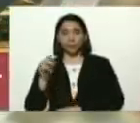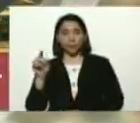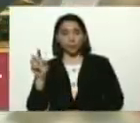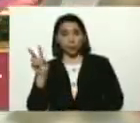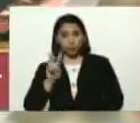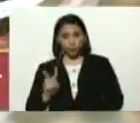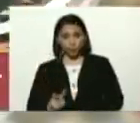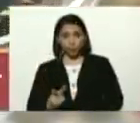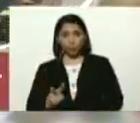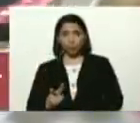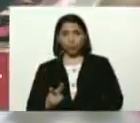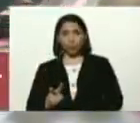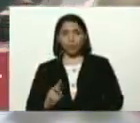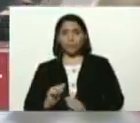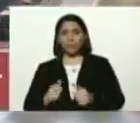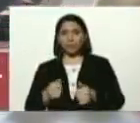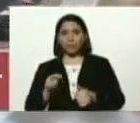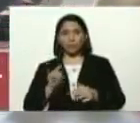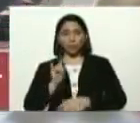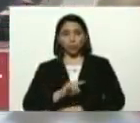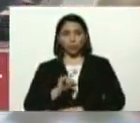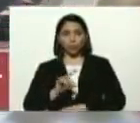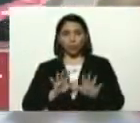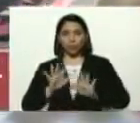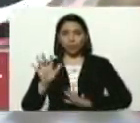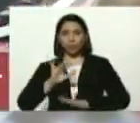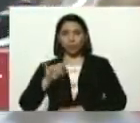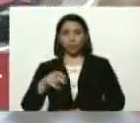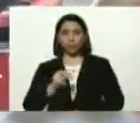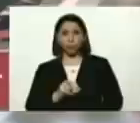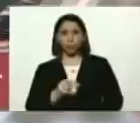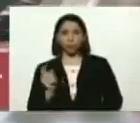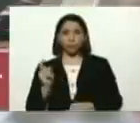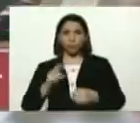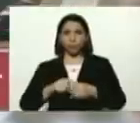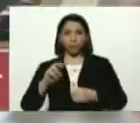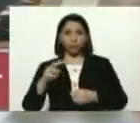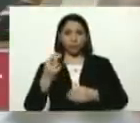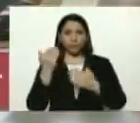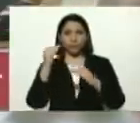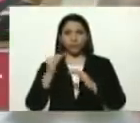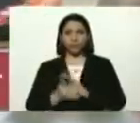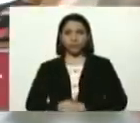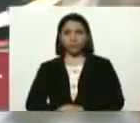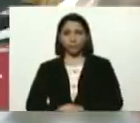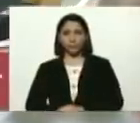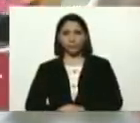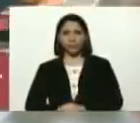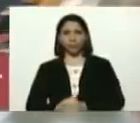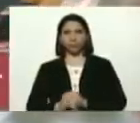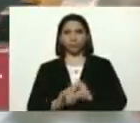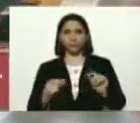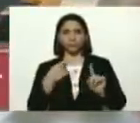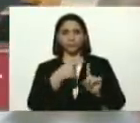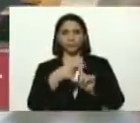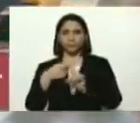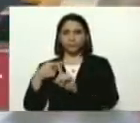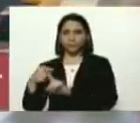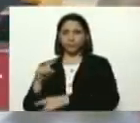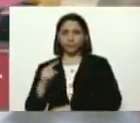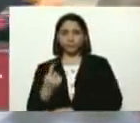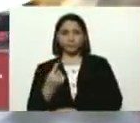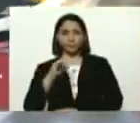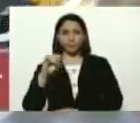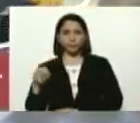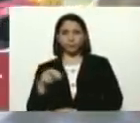de junio, se incorpora un paso más, una segunda fase a la que se había sumado el primero de